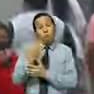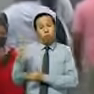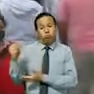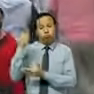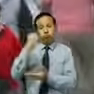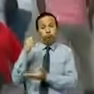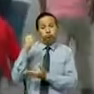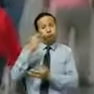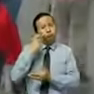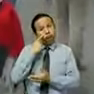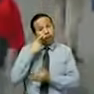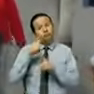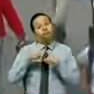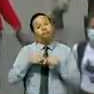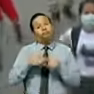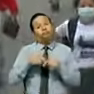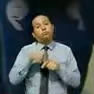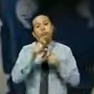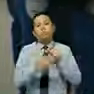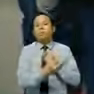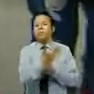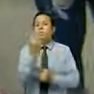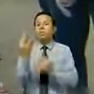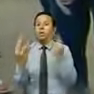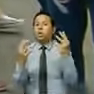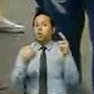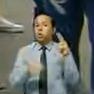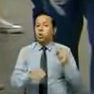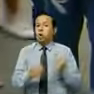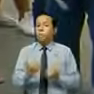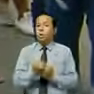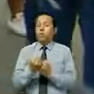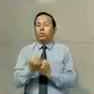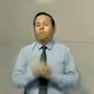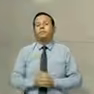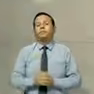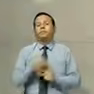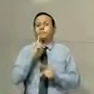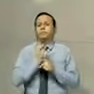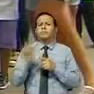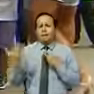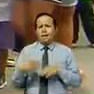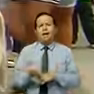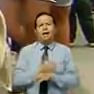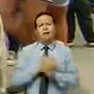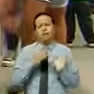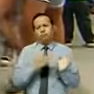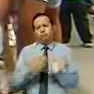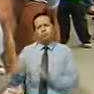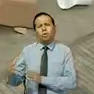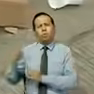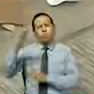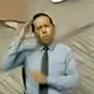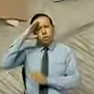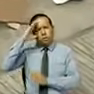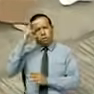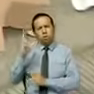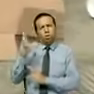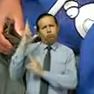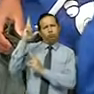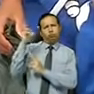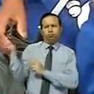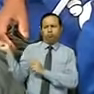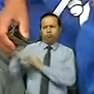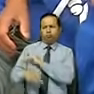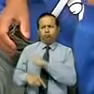dependerá bastante de la colaboración de la ciudadanía. Así también se ha coordinado con Policía Nacional y Fuerzas Armadas para que brinden